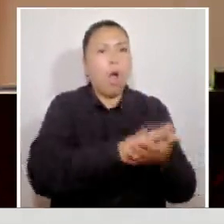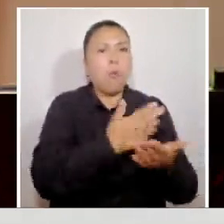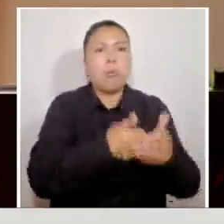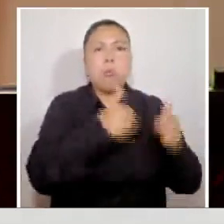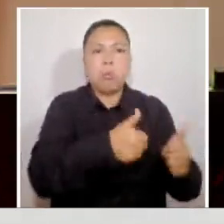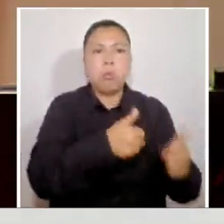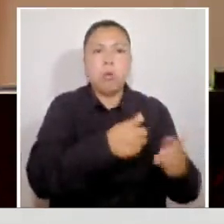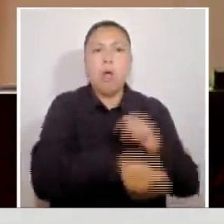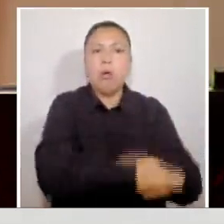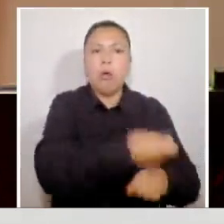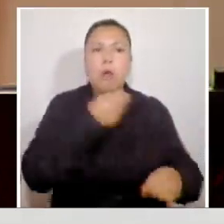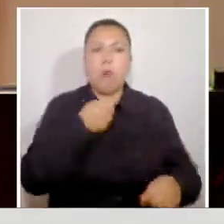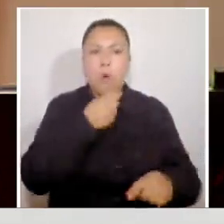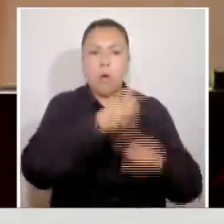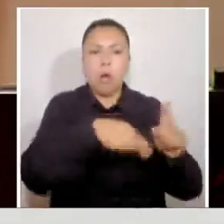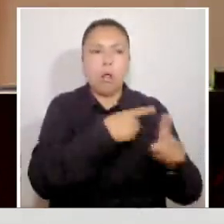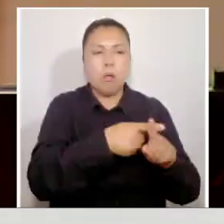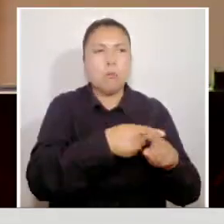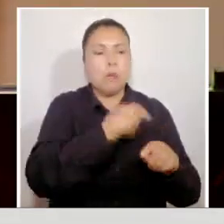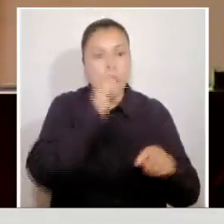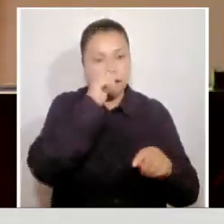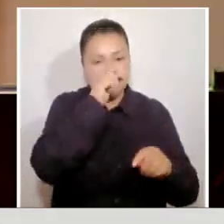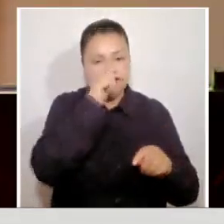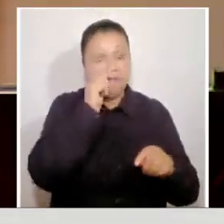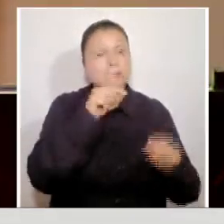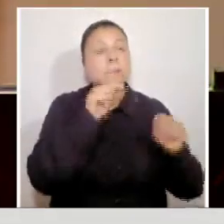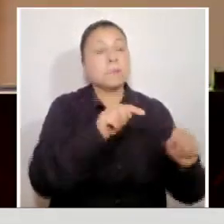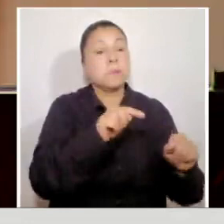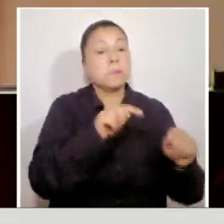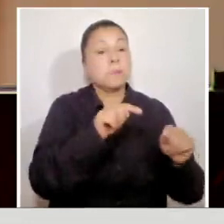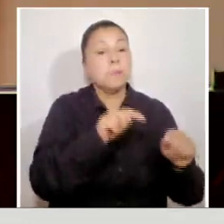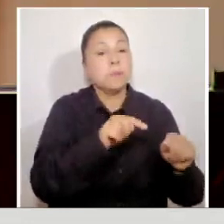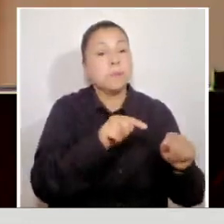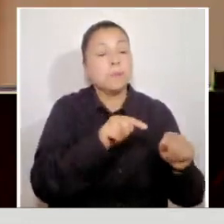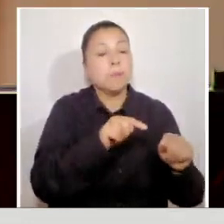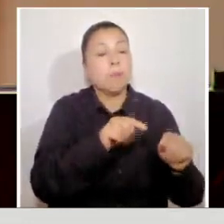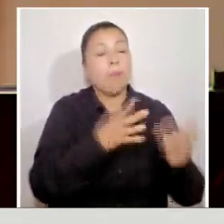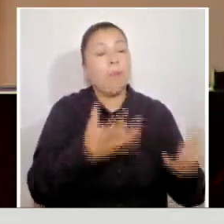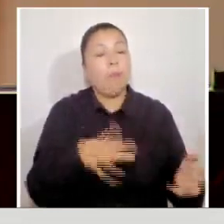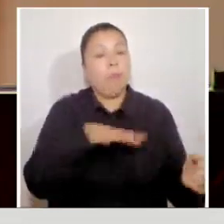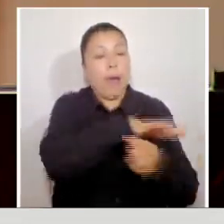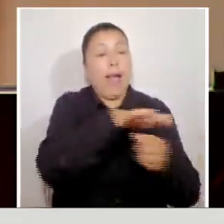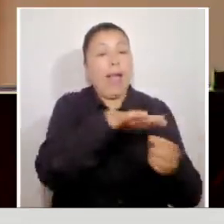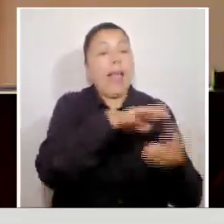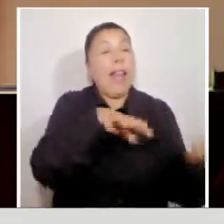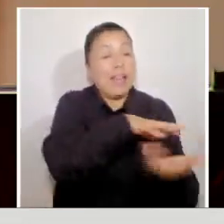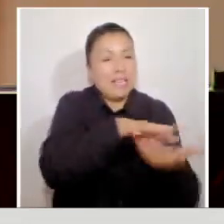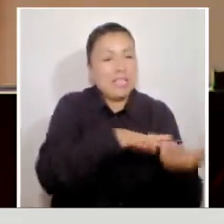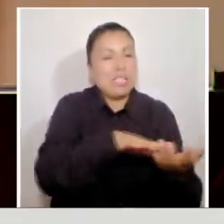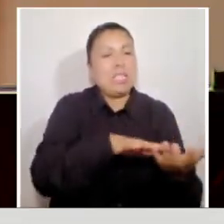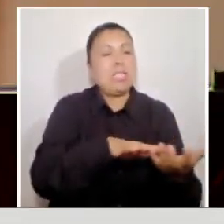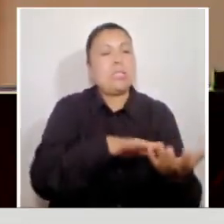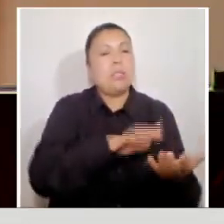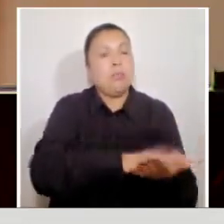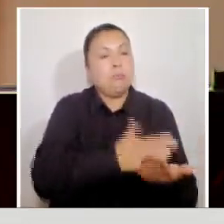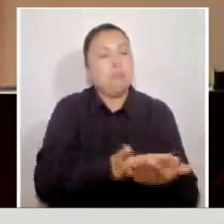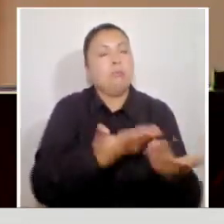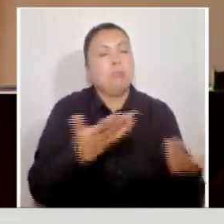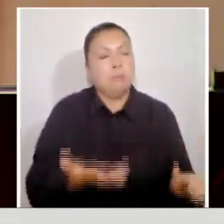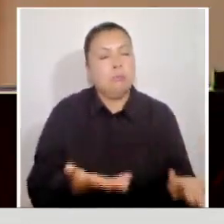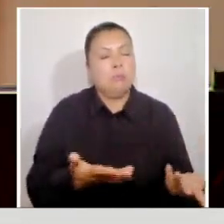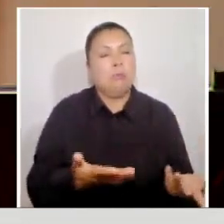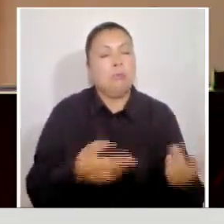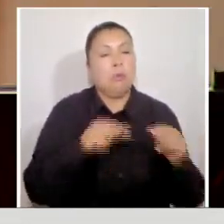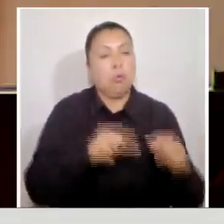además sin embargo eh desatendiendo la crisis de seguridad es por eso que este proyecto